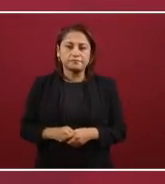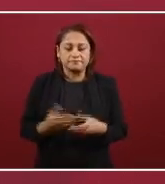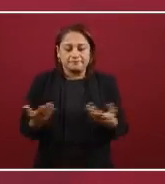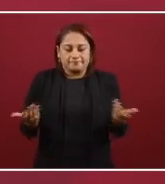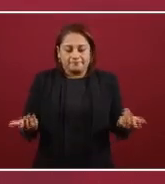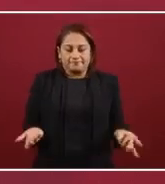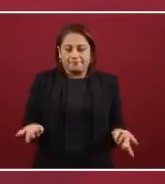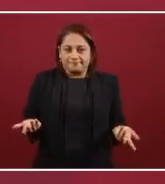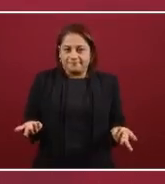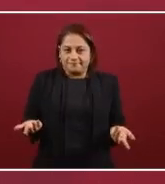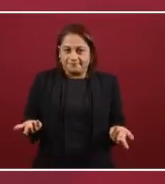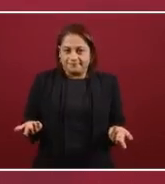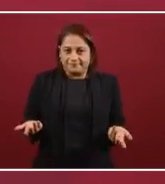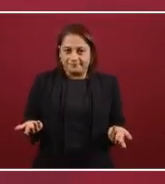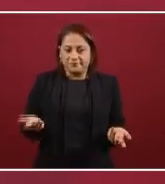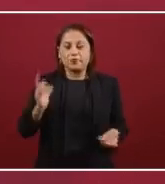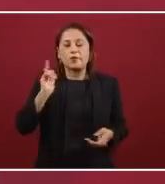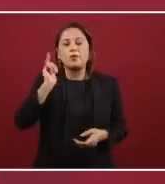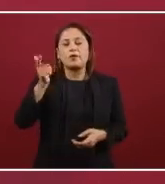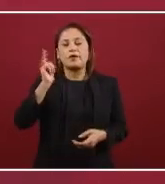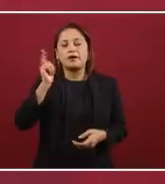ojalá y recapaciten